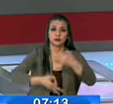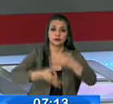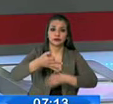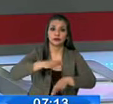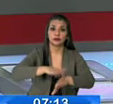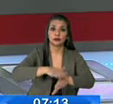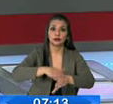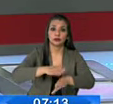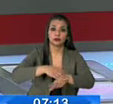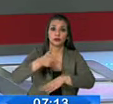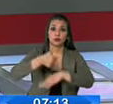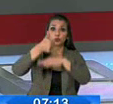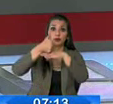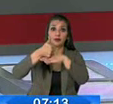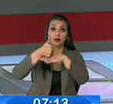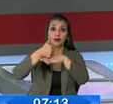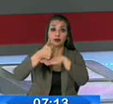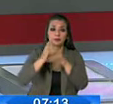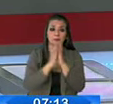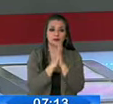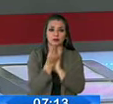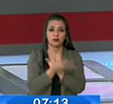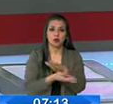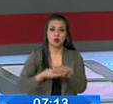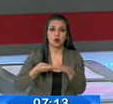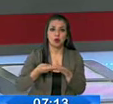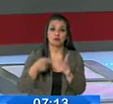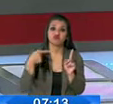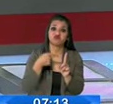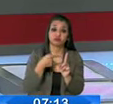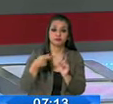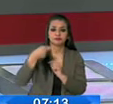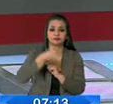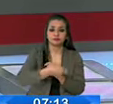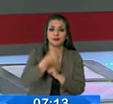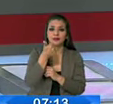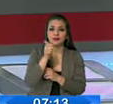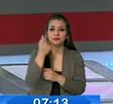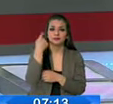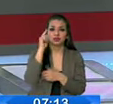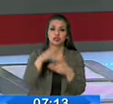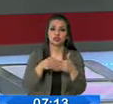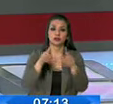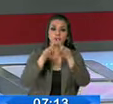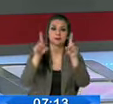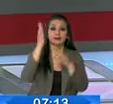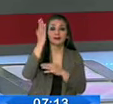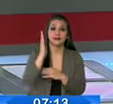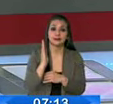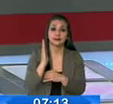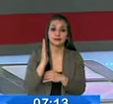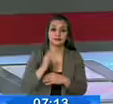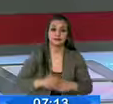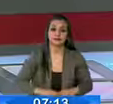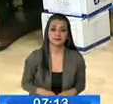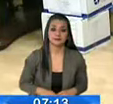de concusión. Carlos Pollitt habría recibido alrededor de 10 millones de dólares de la brasilera Odebrecht. Entre los